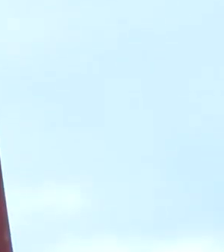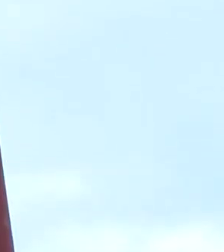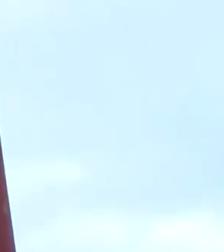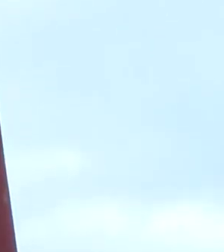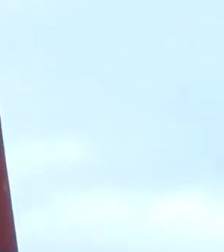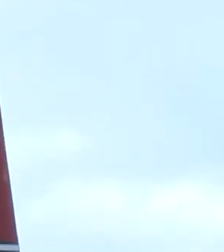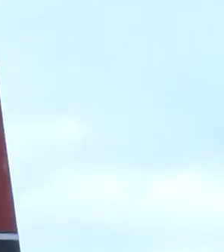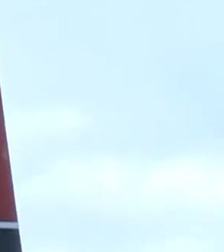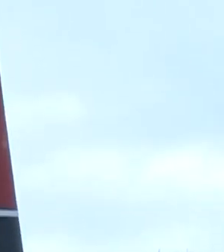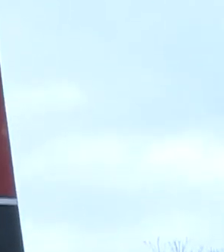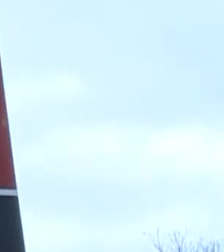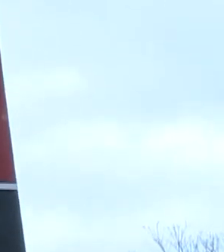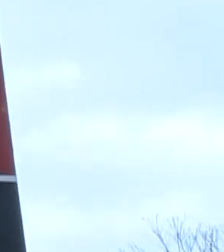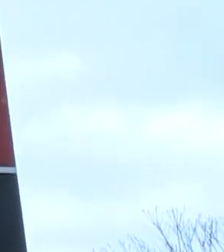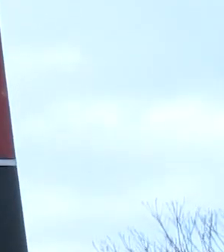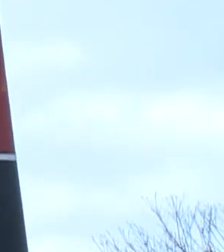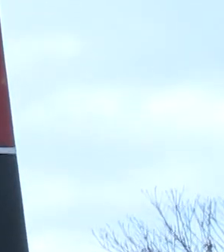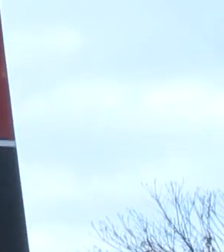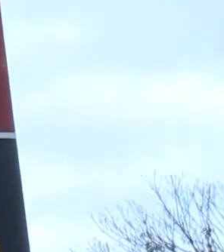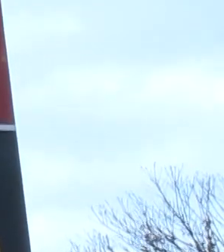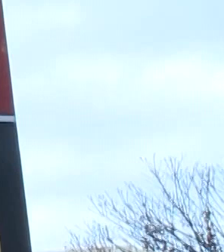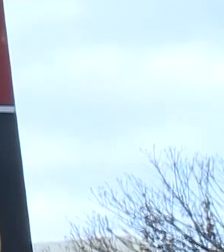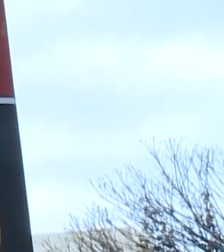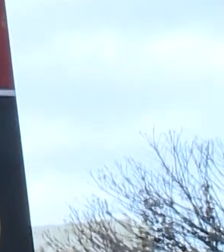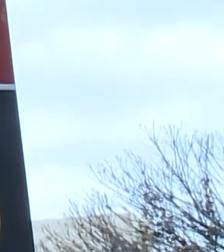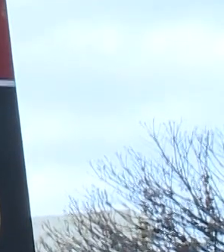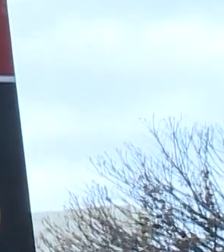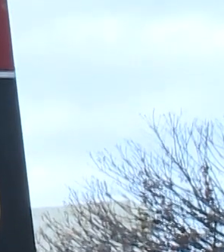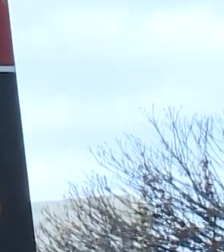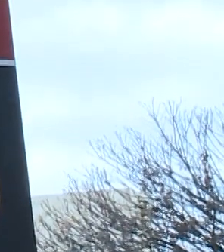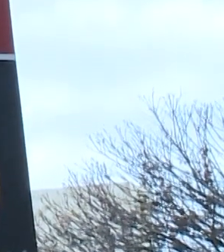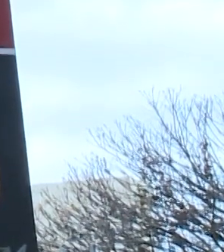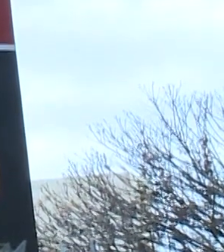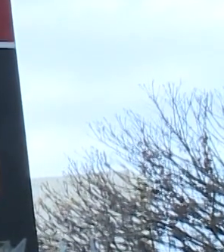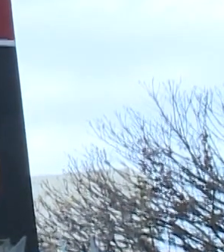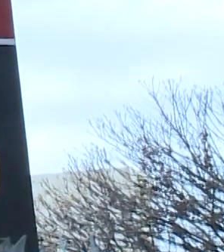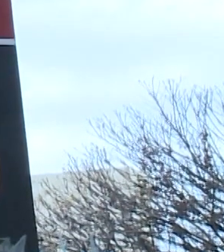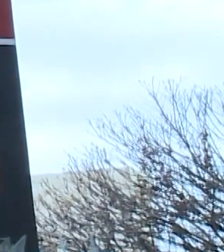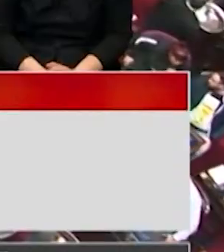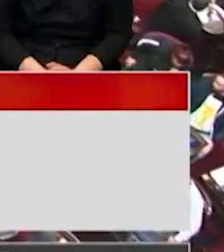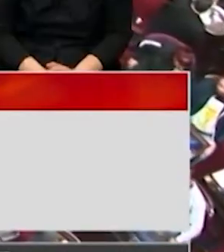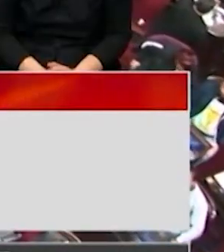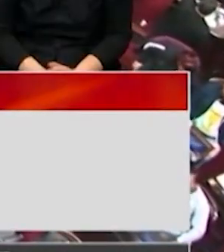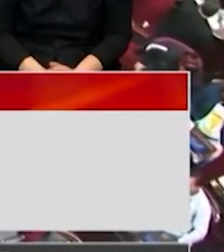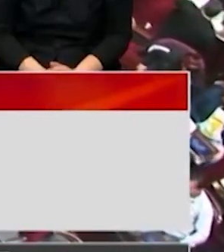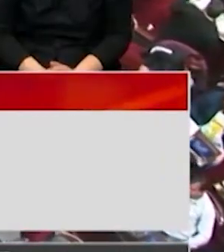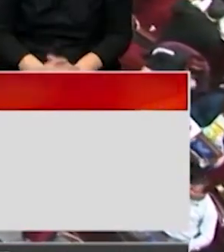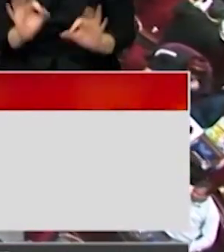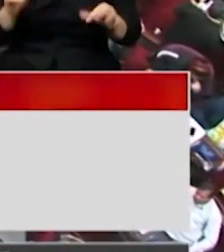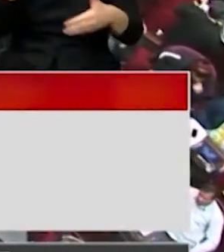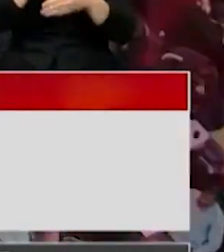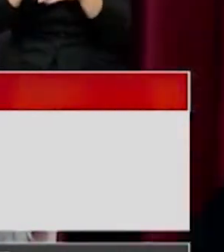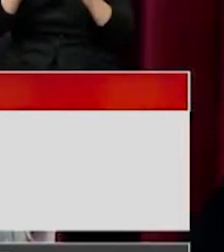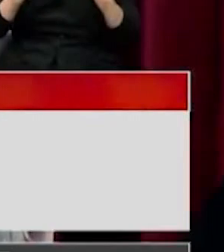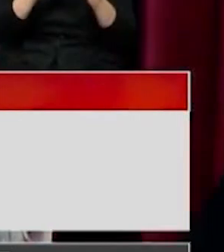intervino y tiene obligación de intervenir en este tema porque es un tema de derechos y garantías constitucionales. Por eso vemos acá una Cámara de Diputados que hoy no